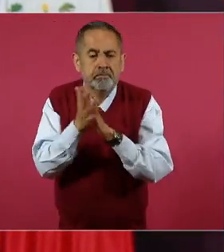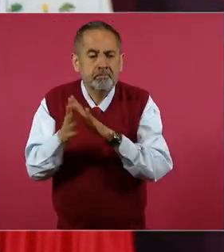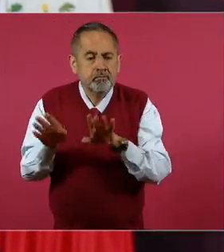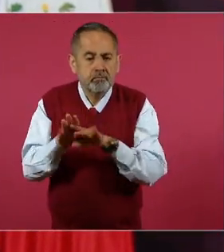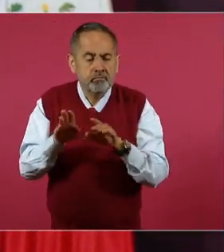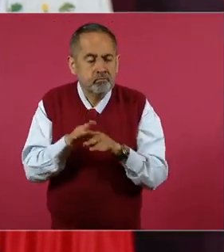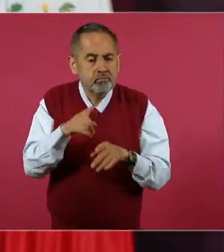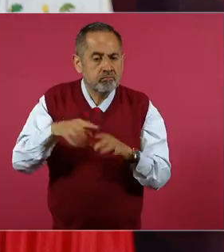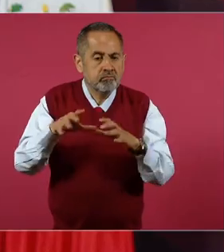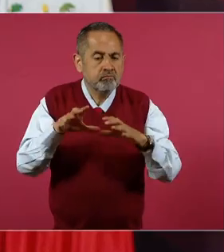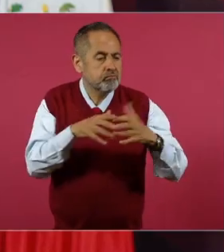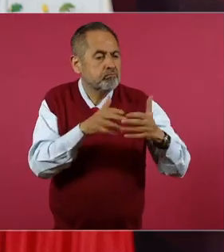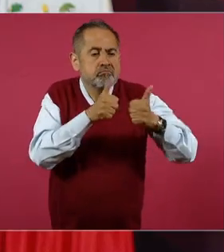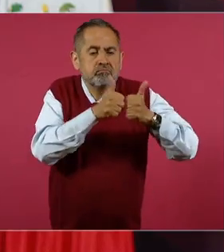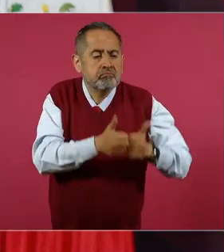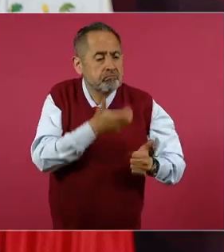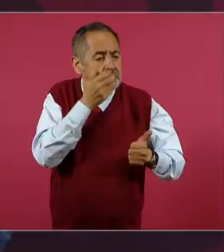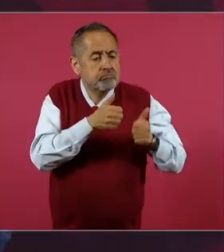conservador.